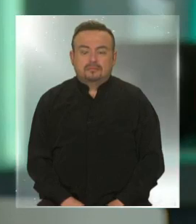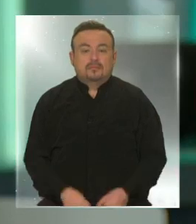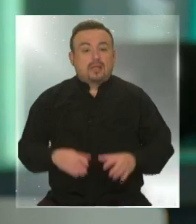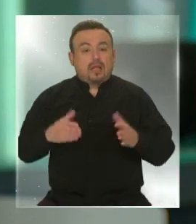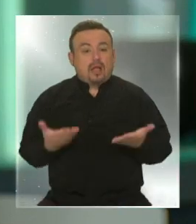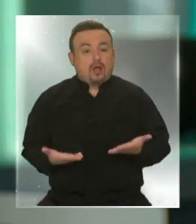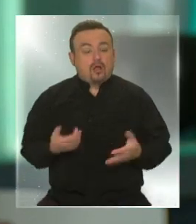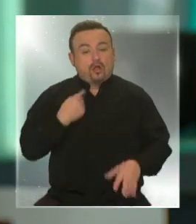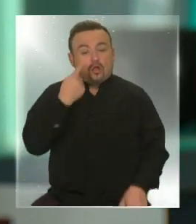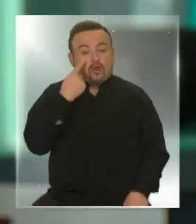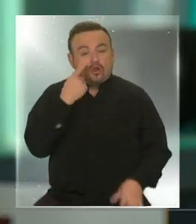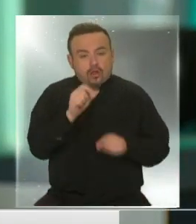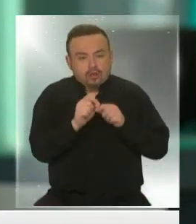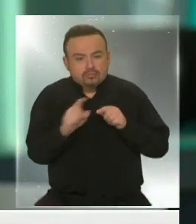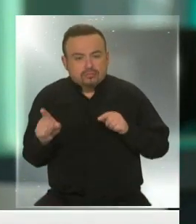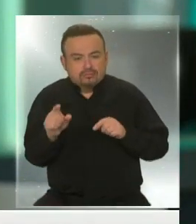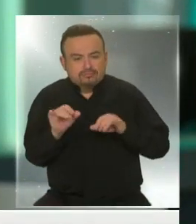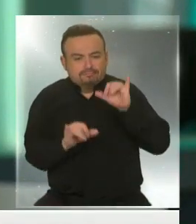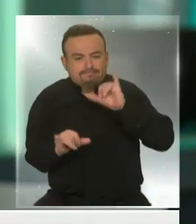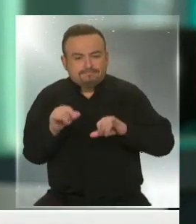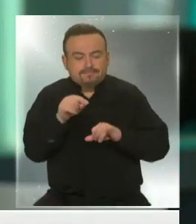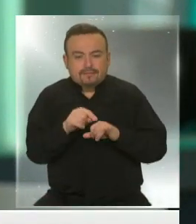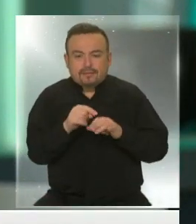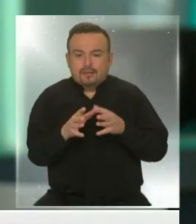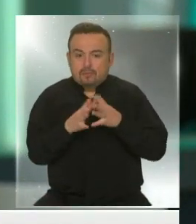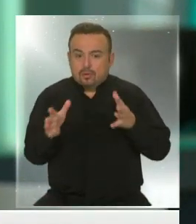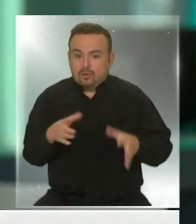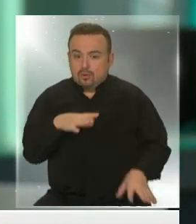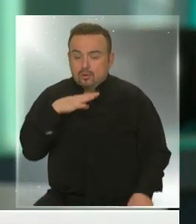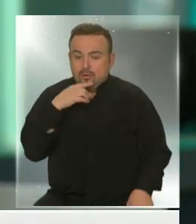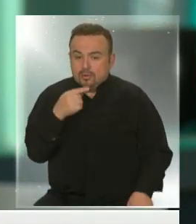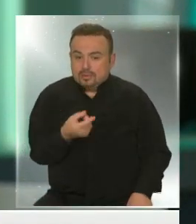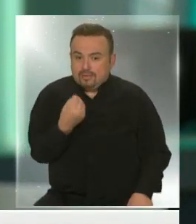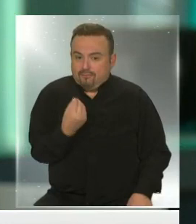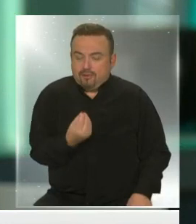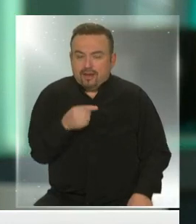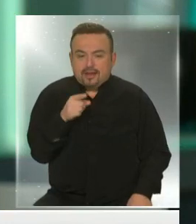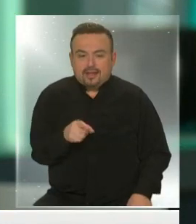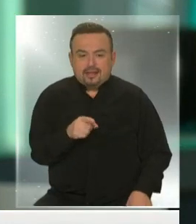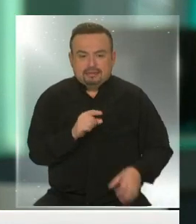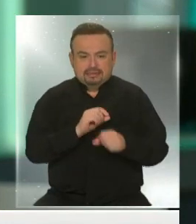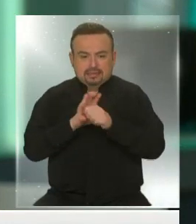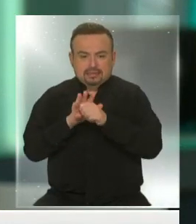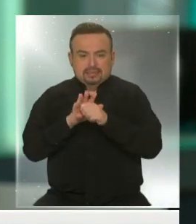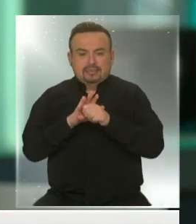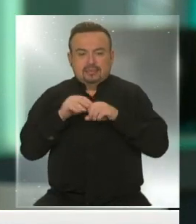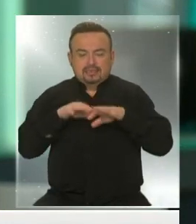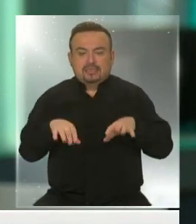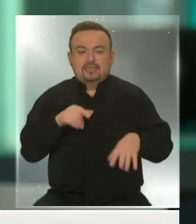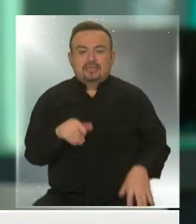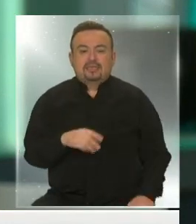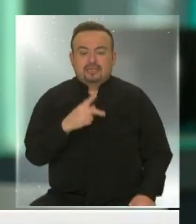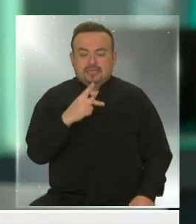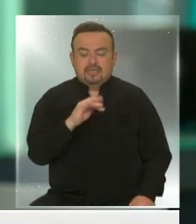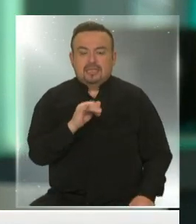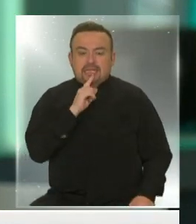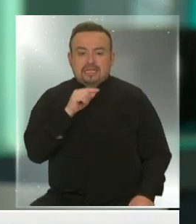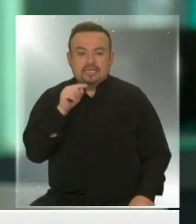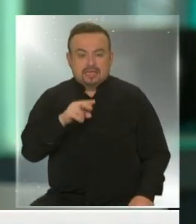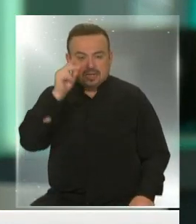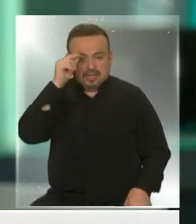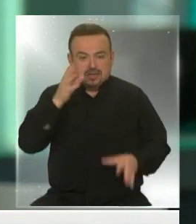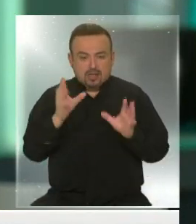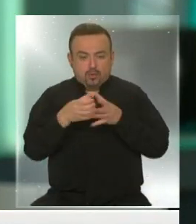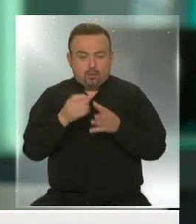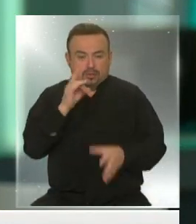Vamos ahora a conocer un emprendimiento científico y que es muy útil en este contexto de pandemia por coronavirus. Se trata de un kit creado por un